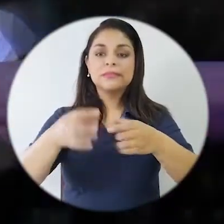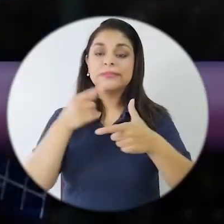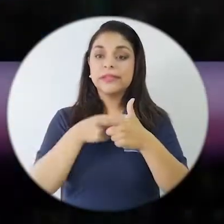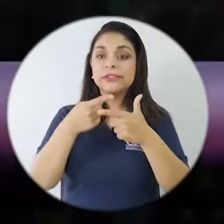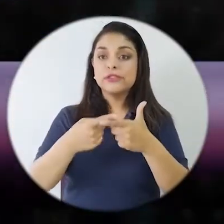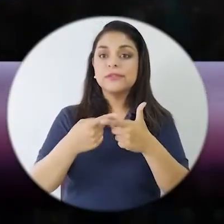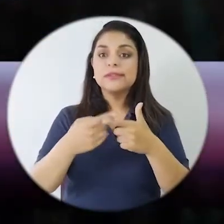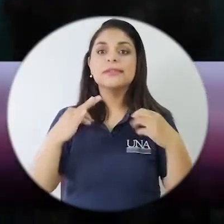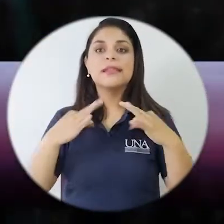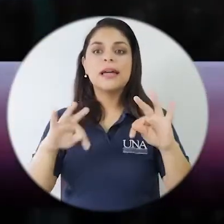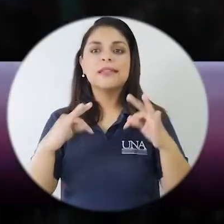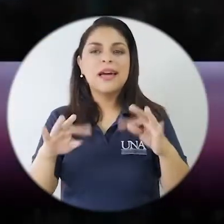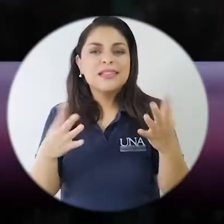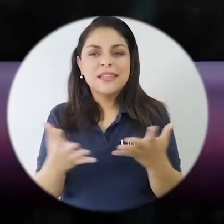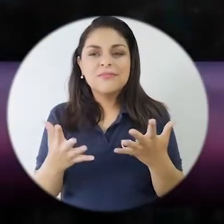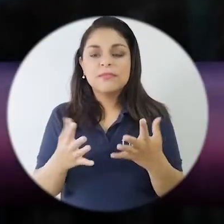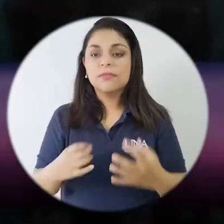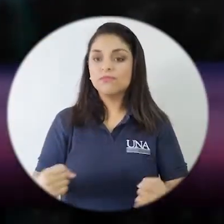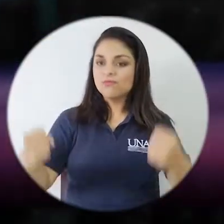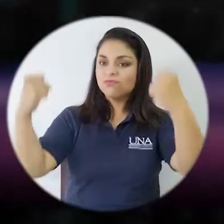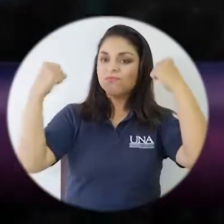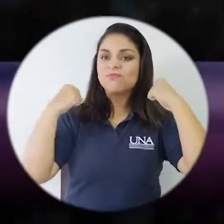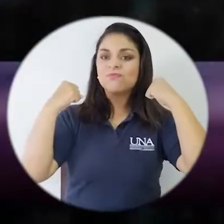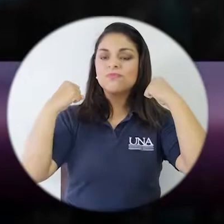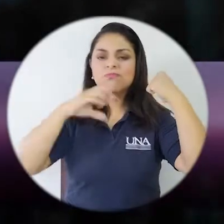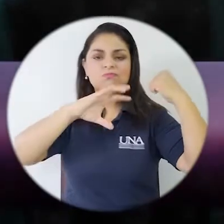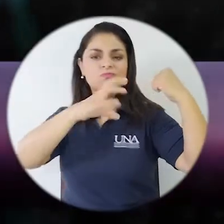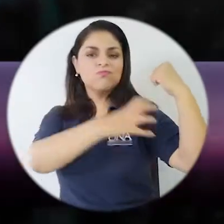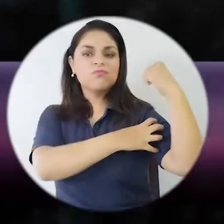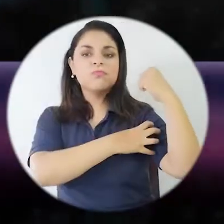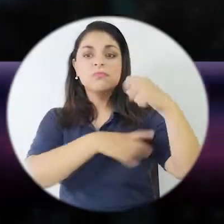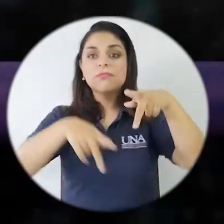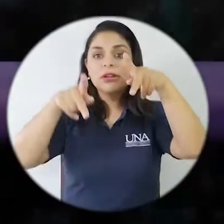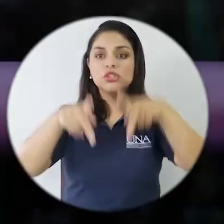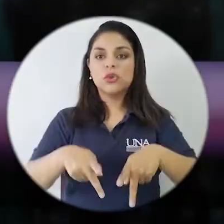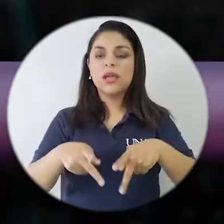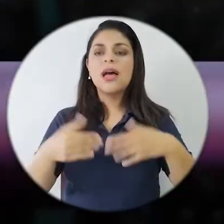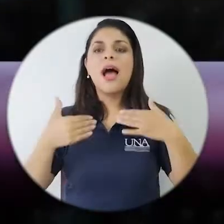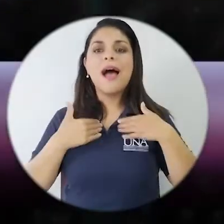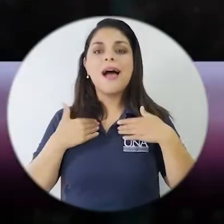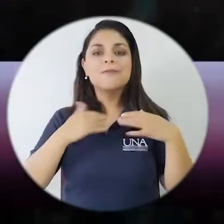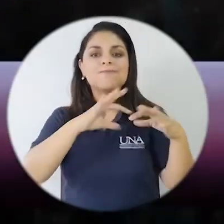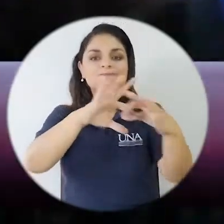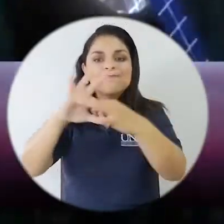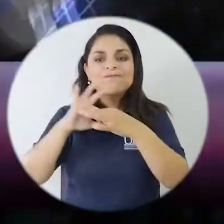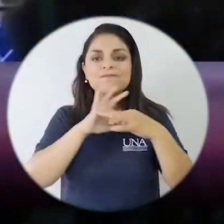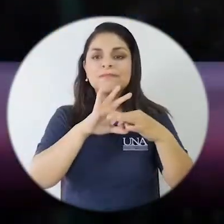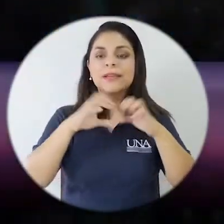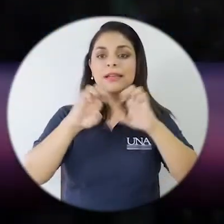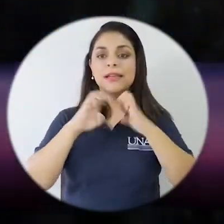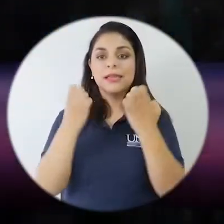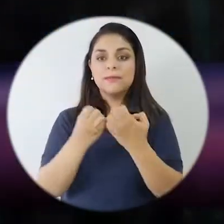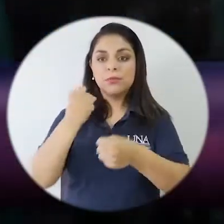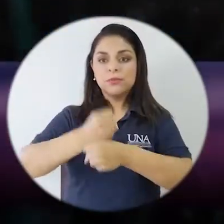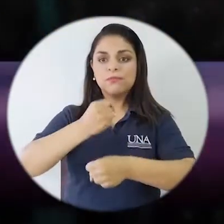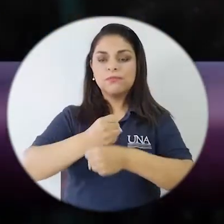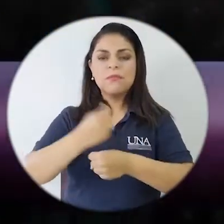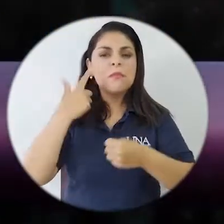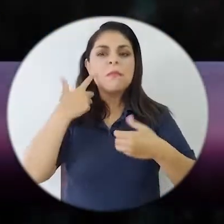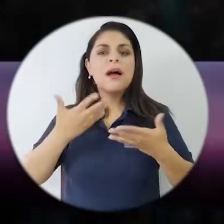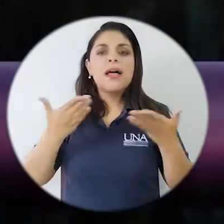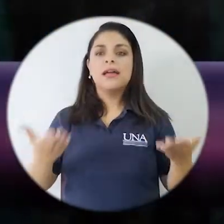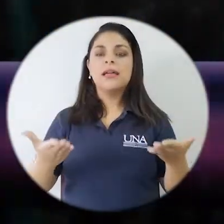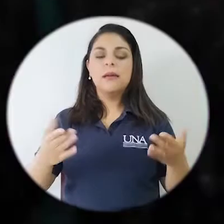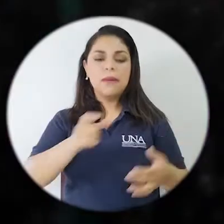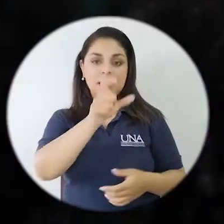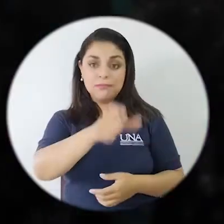tratar digamos, de empoderar a la gente, de generar cohesión en los equipos de trabajo. ¿Para